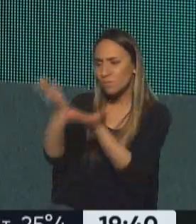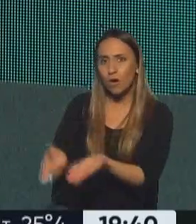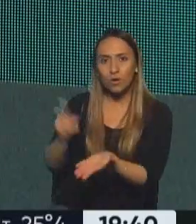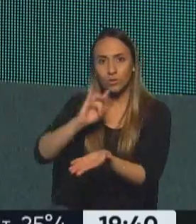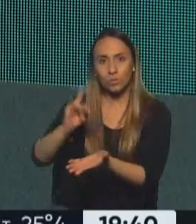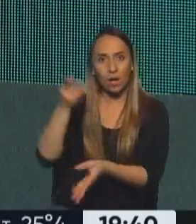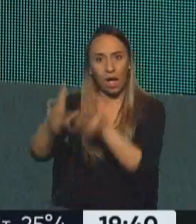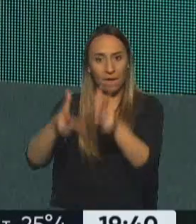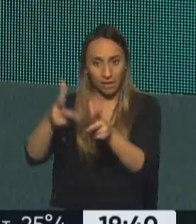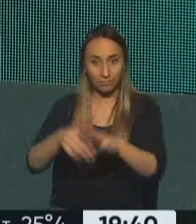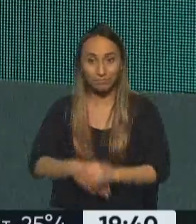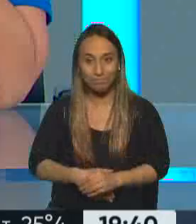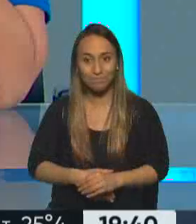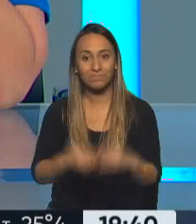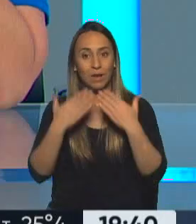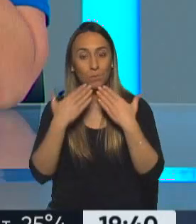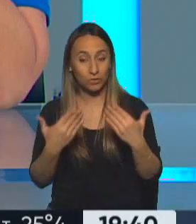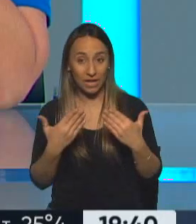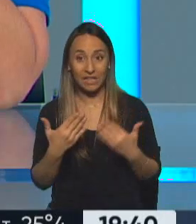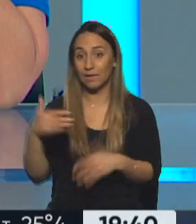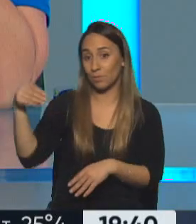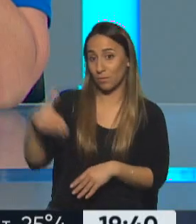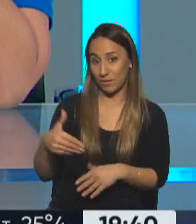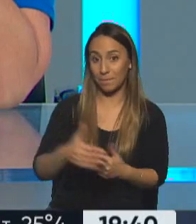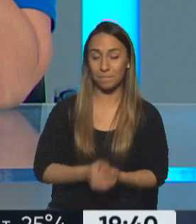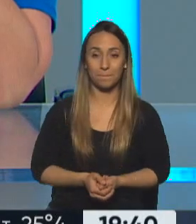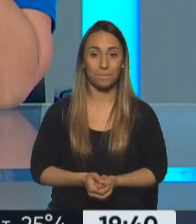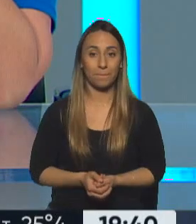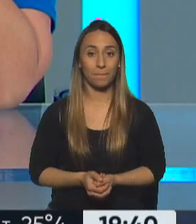mismas. Gracias, doctor, y muchas gracias por estar aquí con nosotros y con nosotras. Gracias por el espacio. Por favor, tenemos